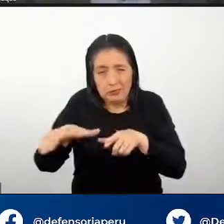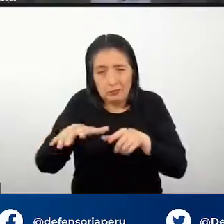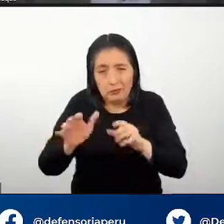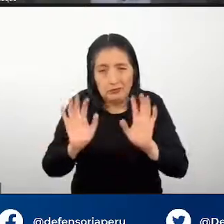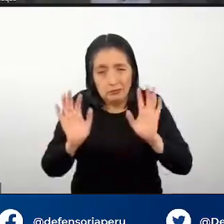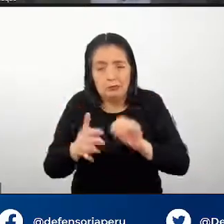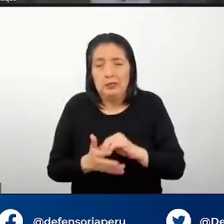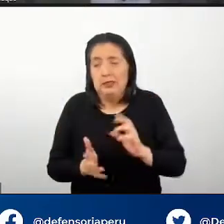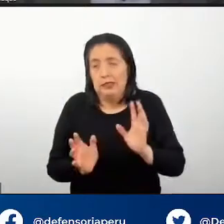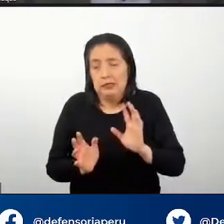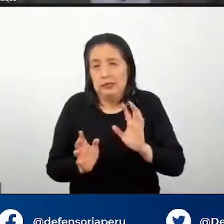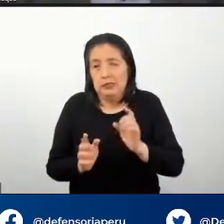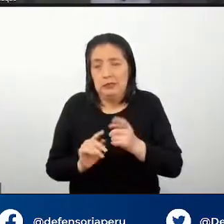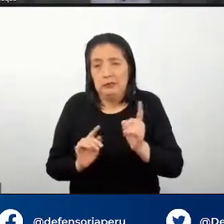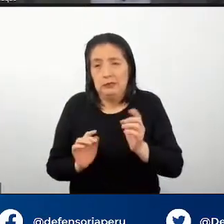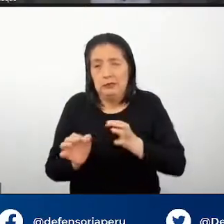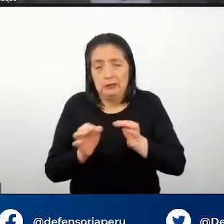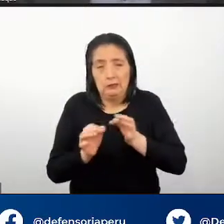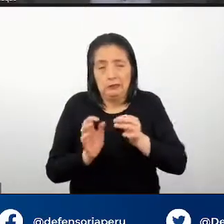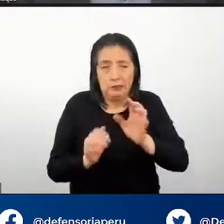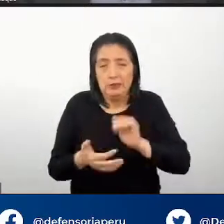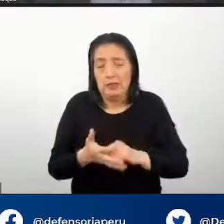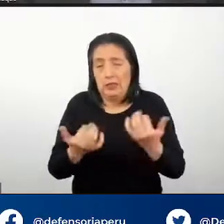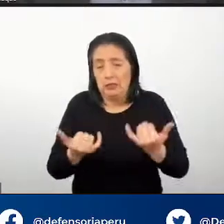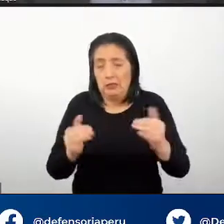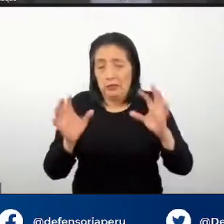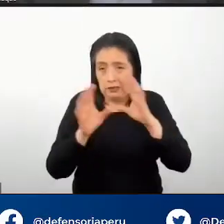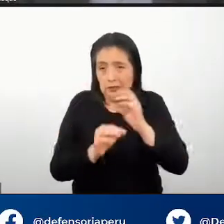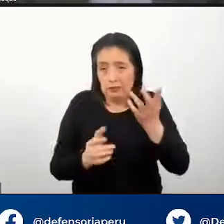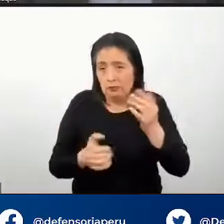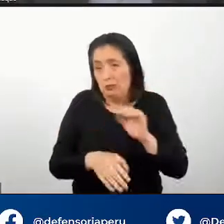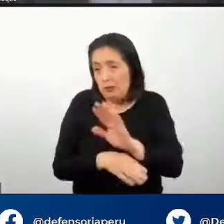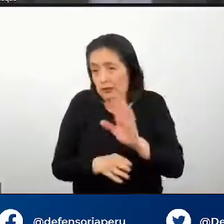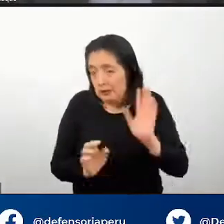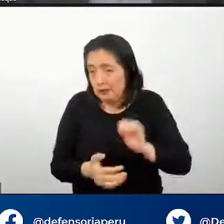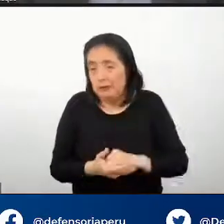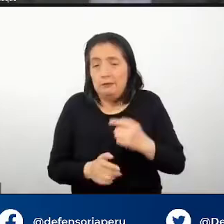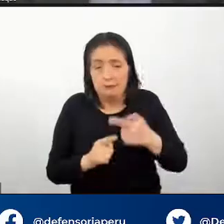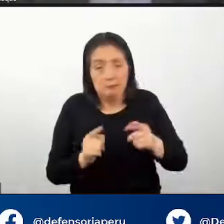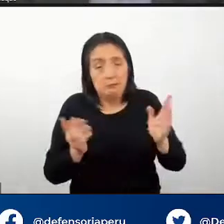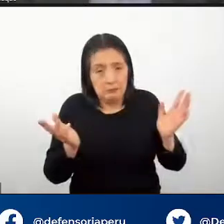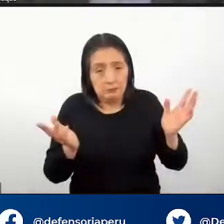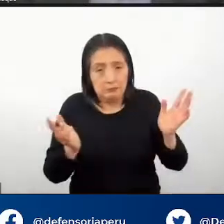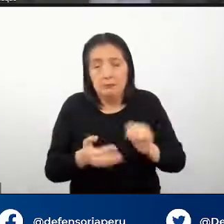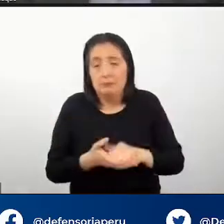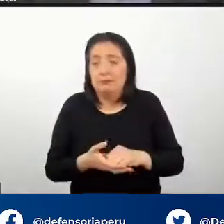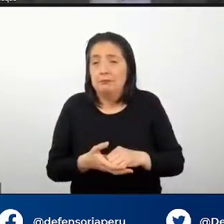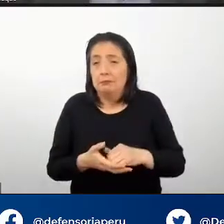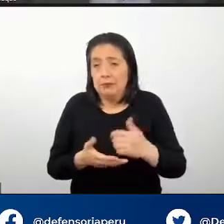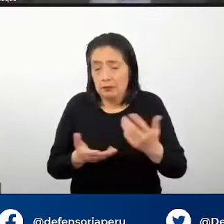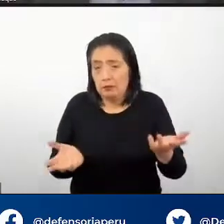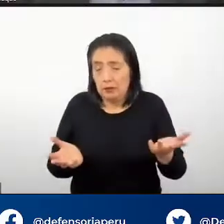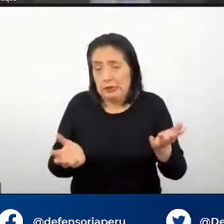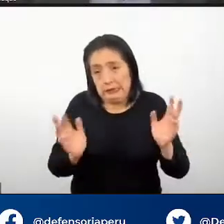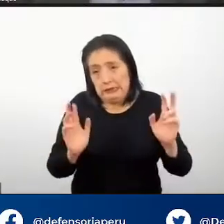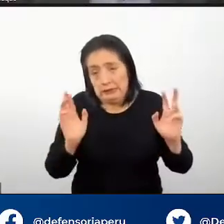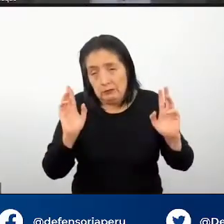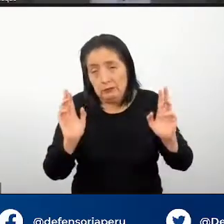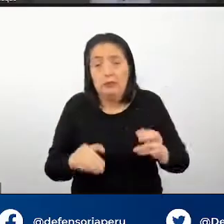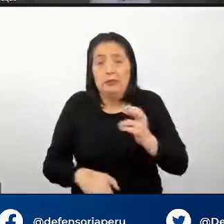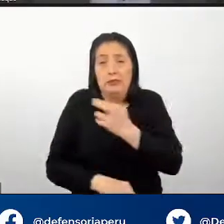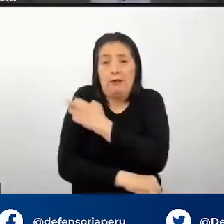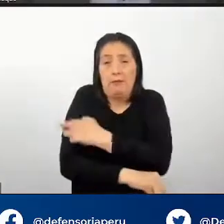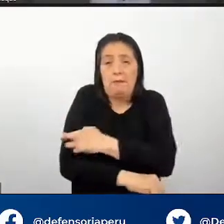voy a relatar esta noche o esta tarde, pero hay una suerte de posta